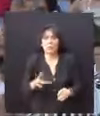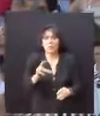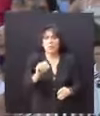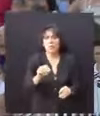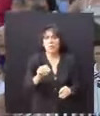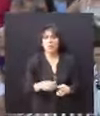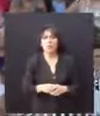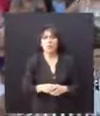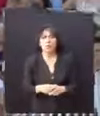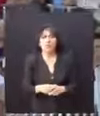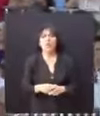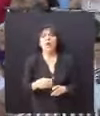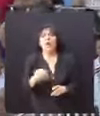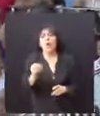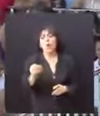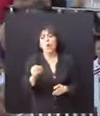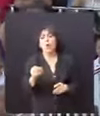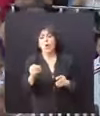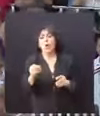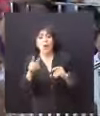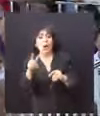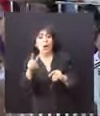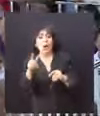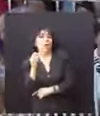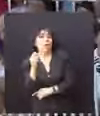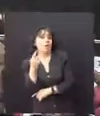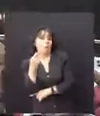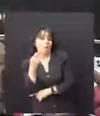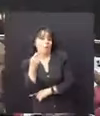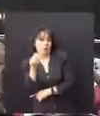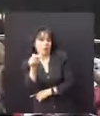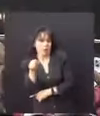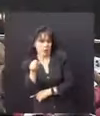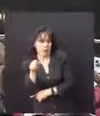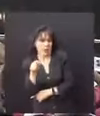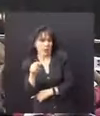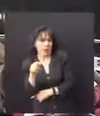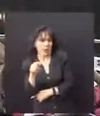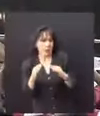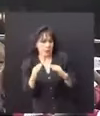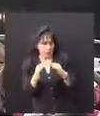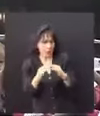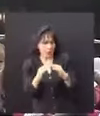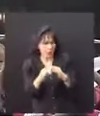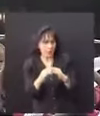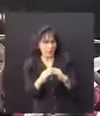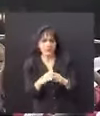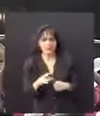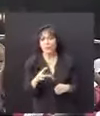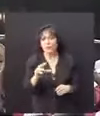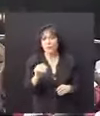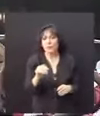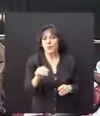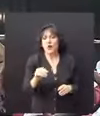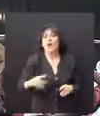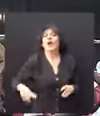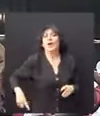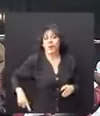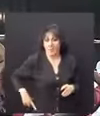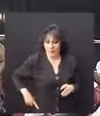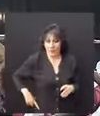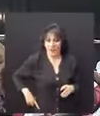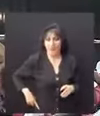o regresar a vivir a Los Pinos. No, hay que seguir gobernando con